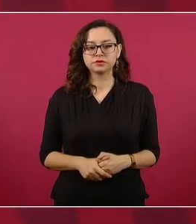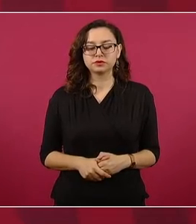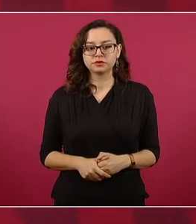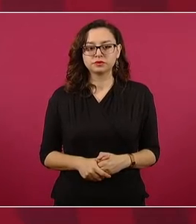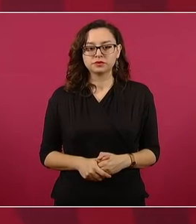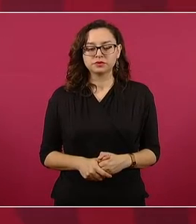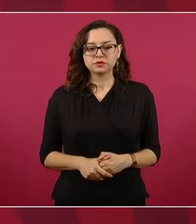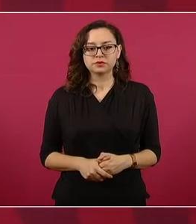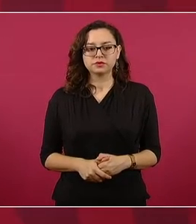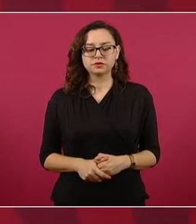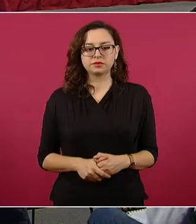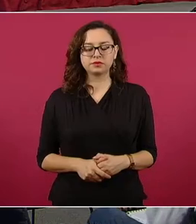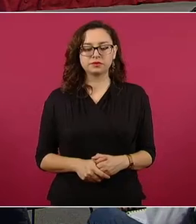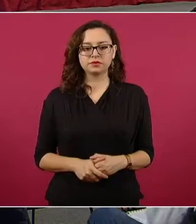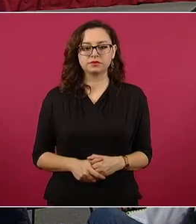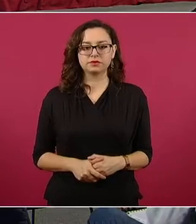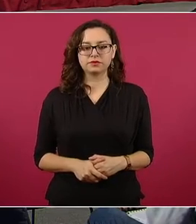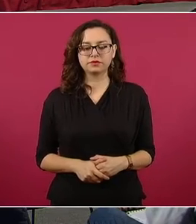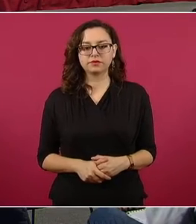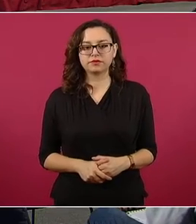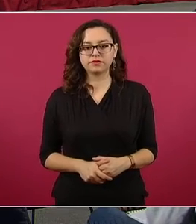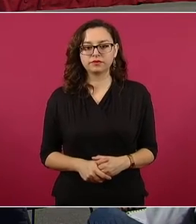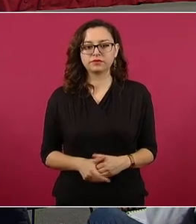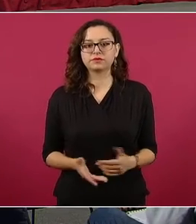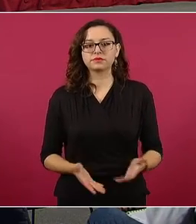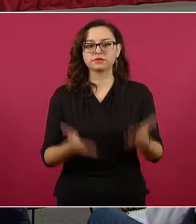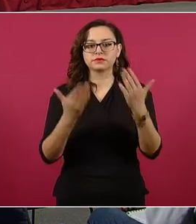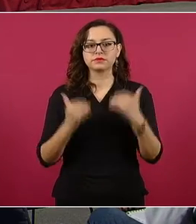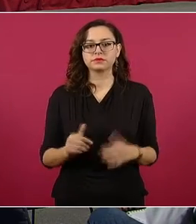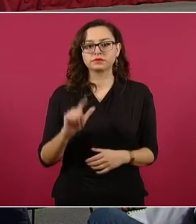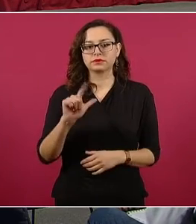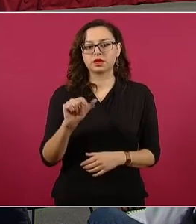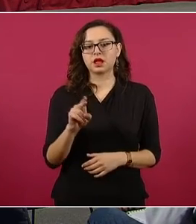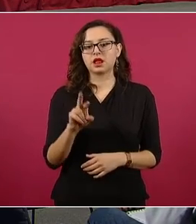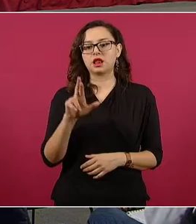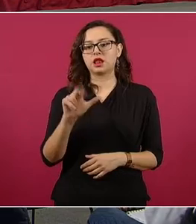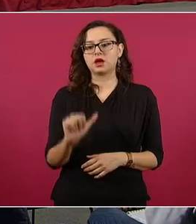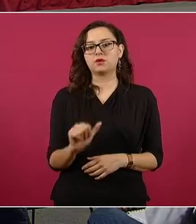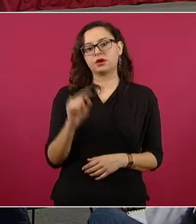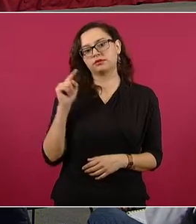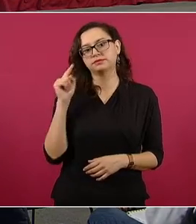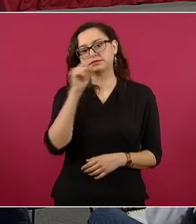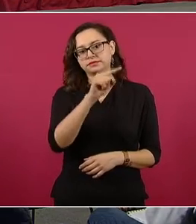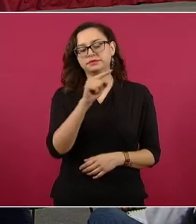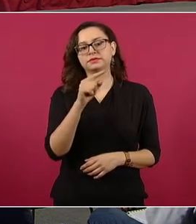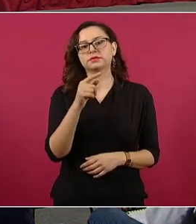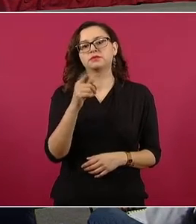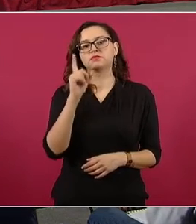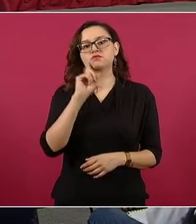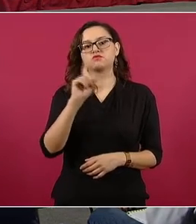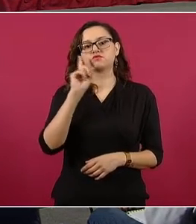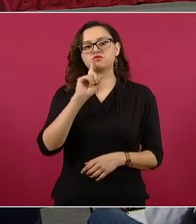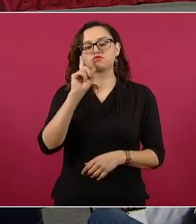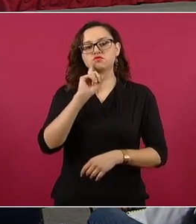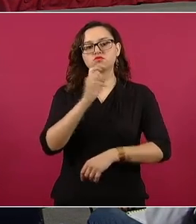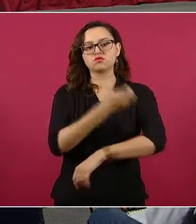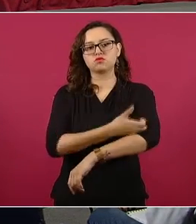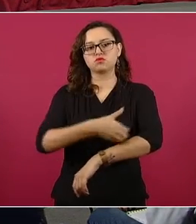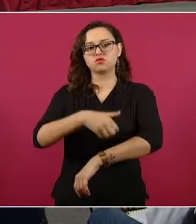nos informe Laura Velázquez, que es Coordinadora Nacional de Protección Civil, que está allá.